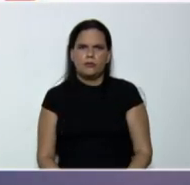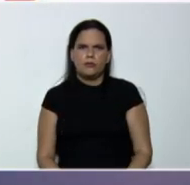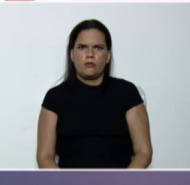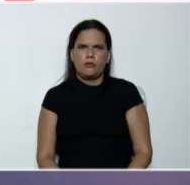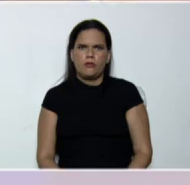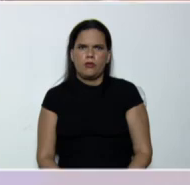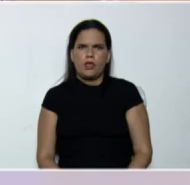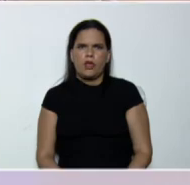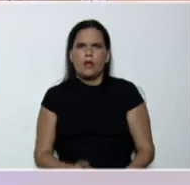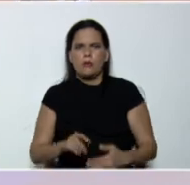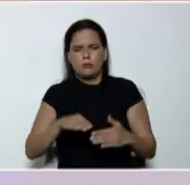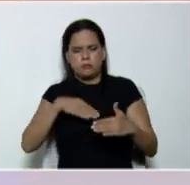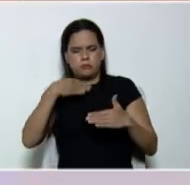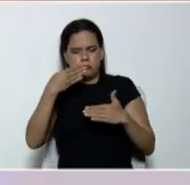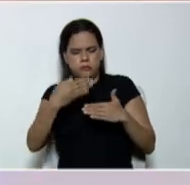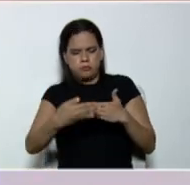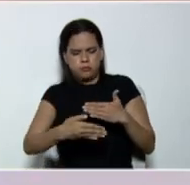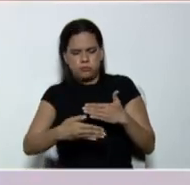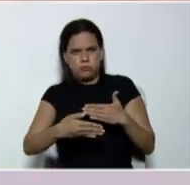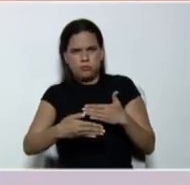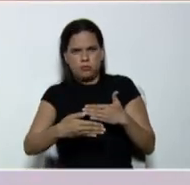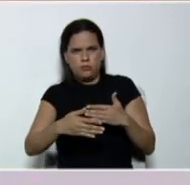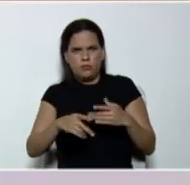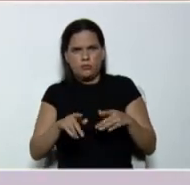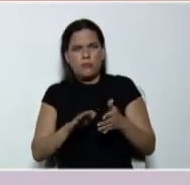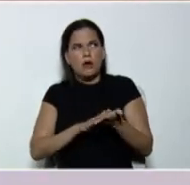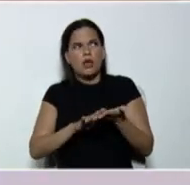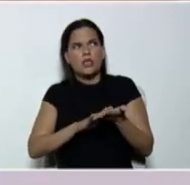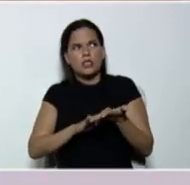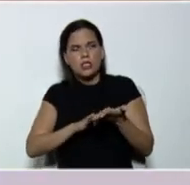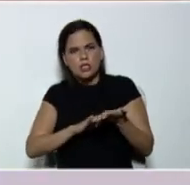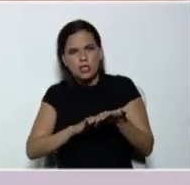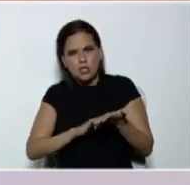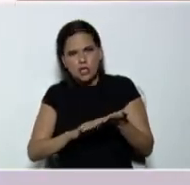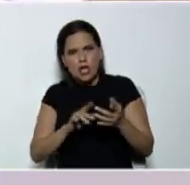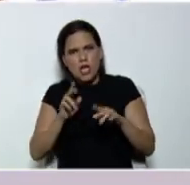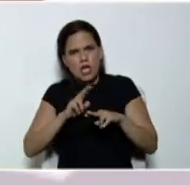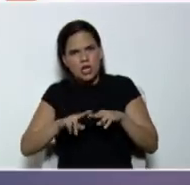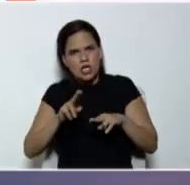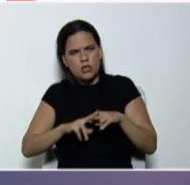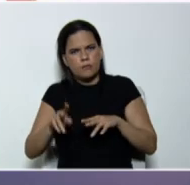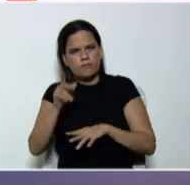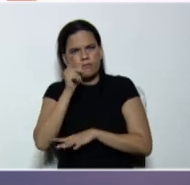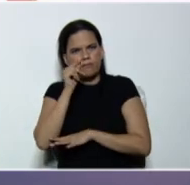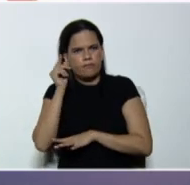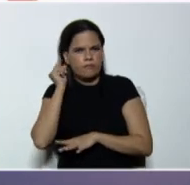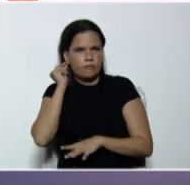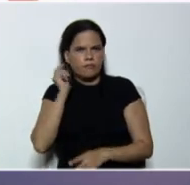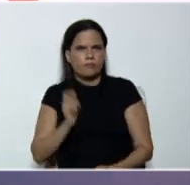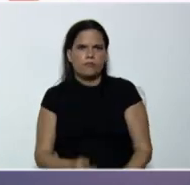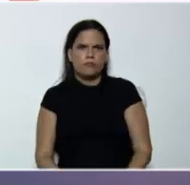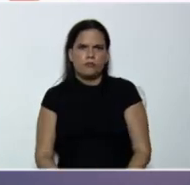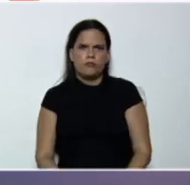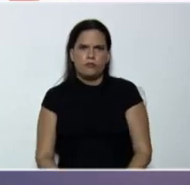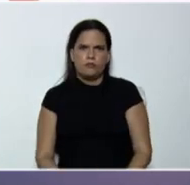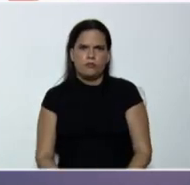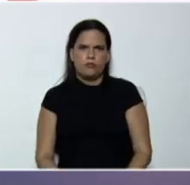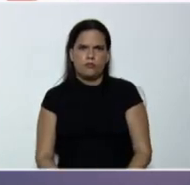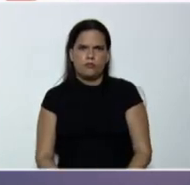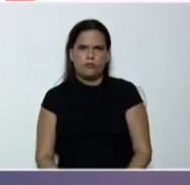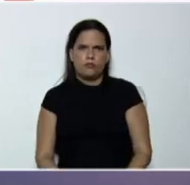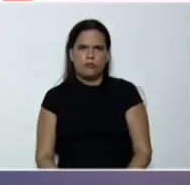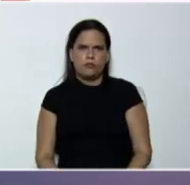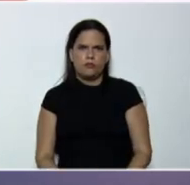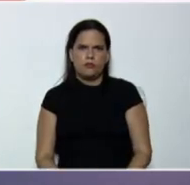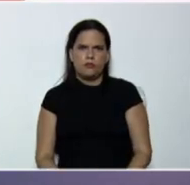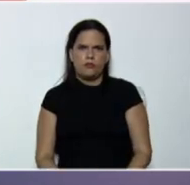Y por la otra cara va a sentir la textura el niño o la niña. Vamos entonces ahora, a